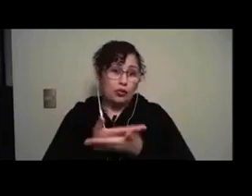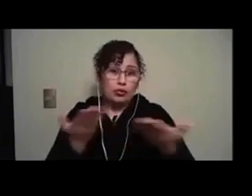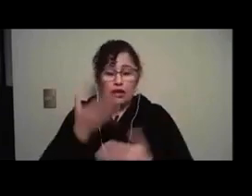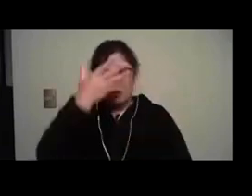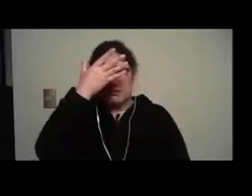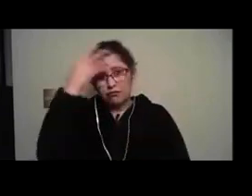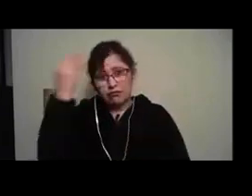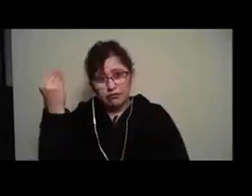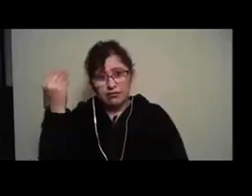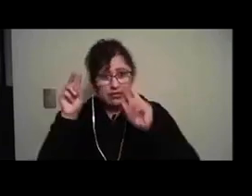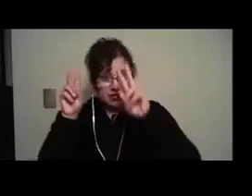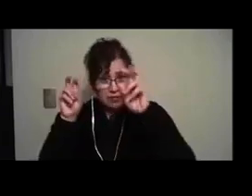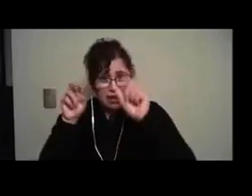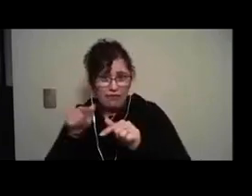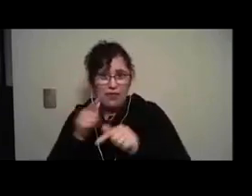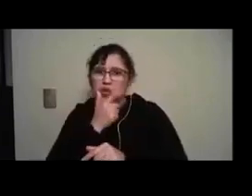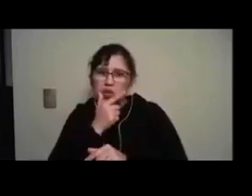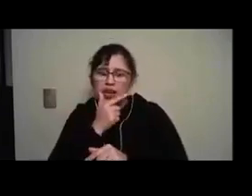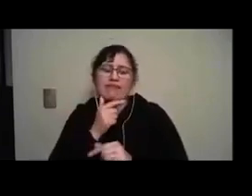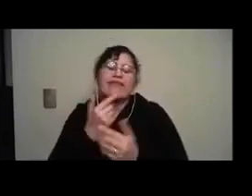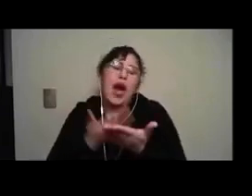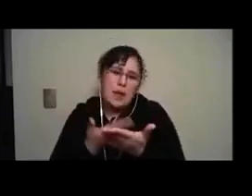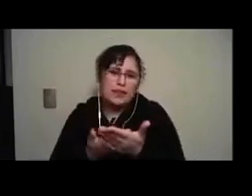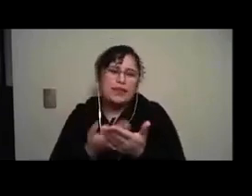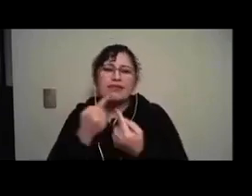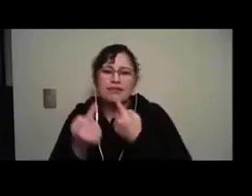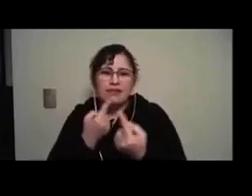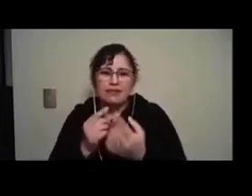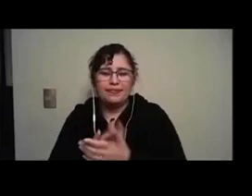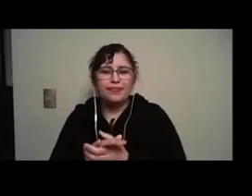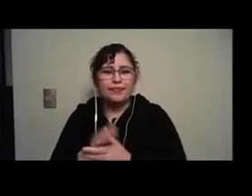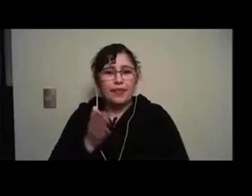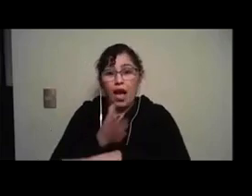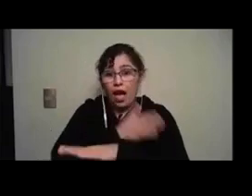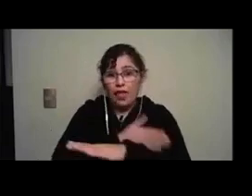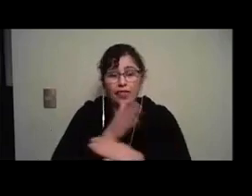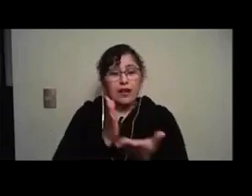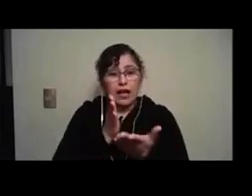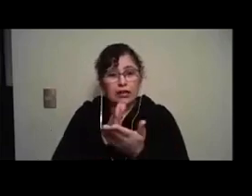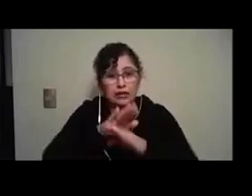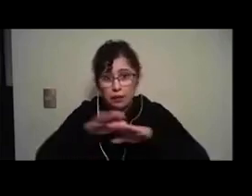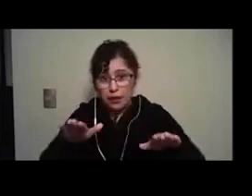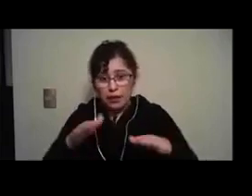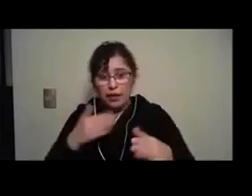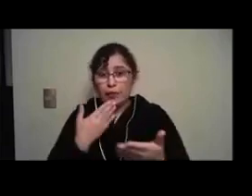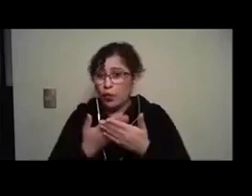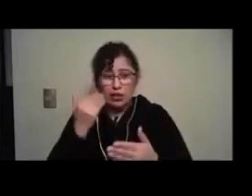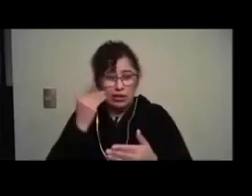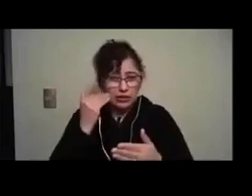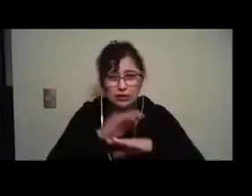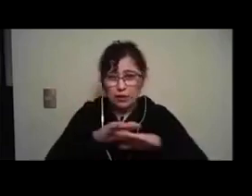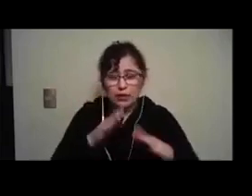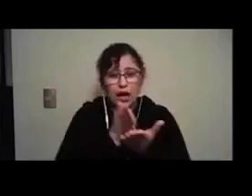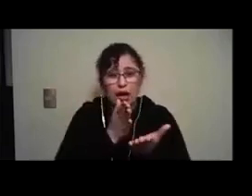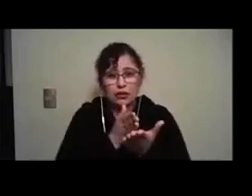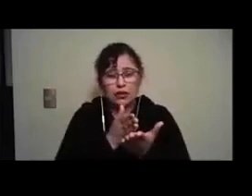me las verbalizan. Lo que quiero hacer antes de que acabe el día, una vez finalizada la clase,